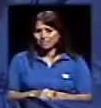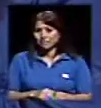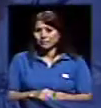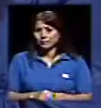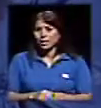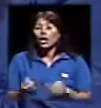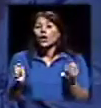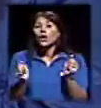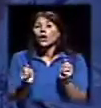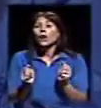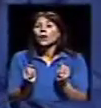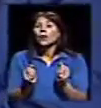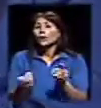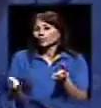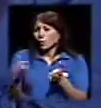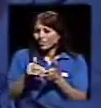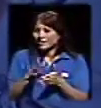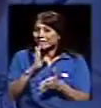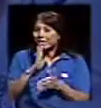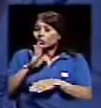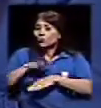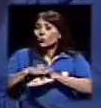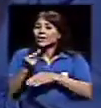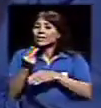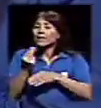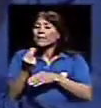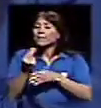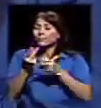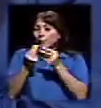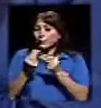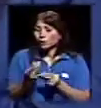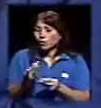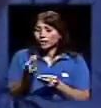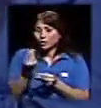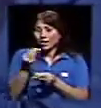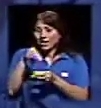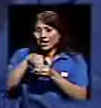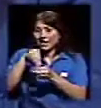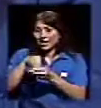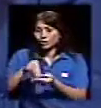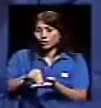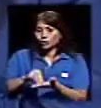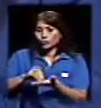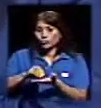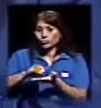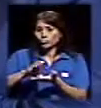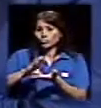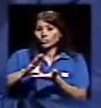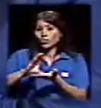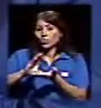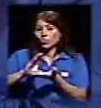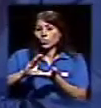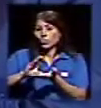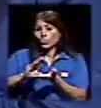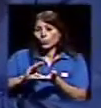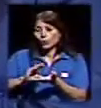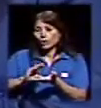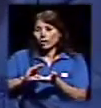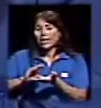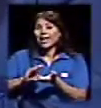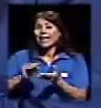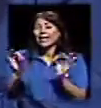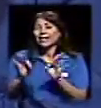los ingresos para el año 2014, además de que disminuye, digamos, los ingresos,